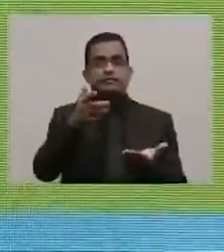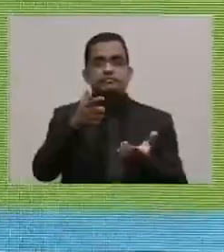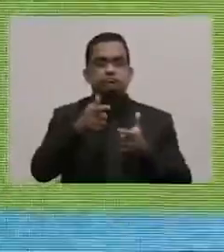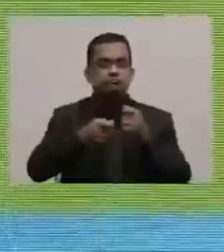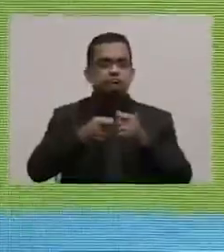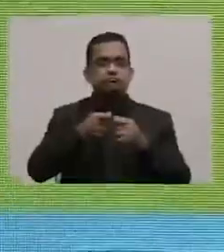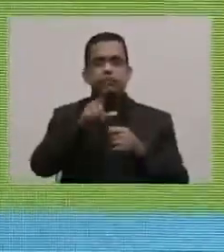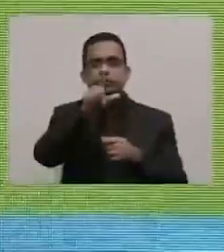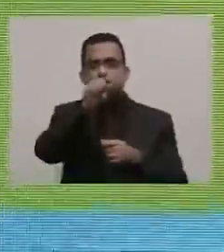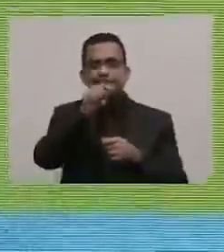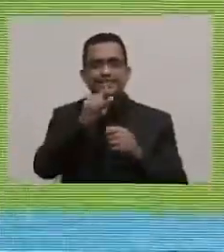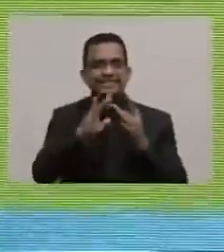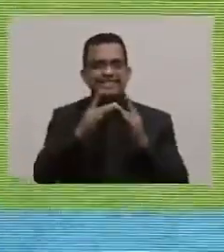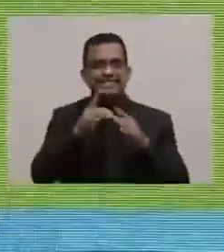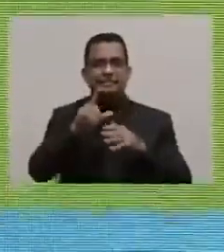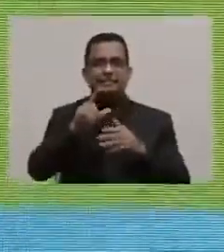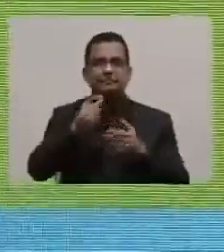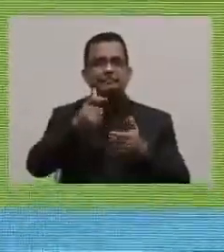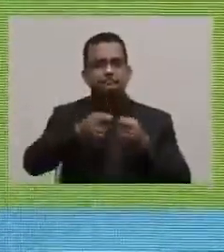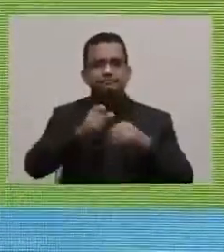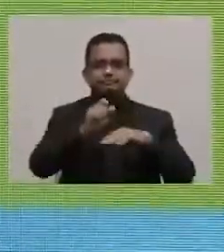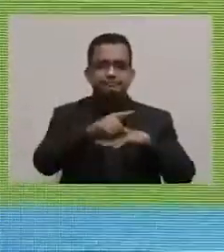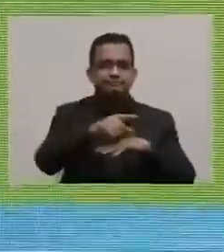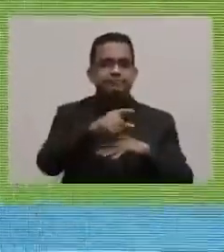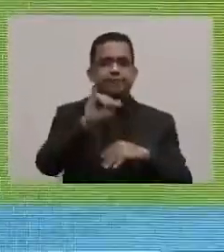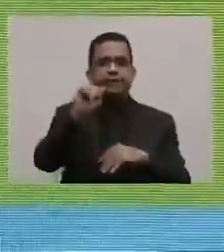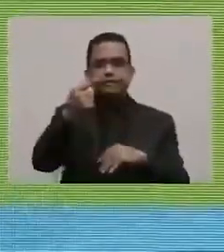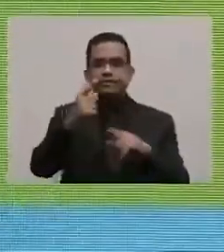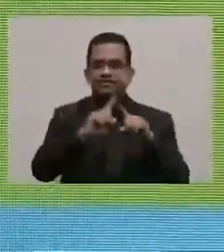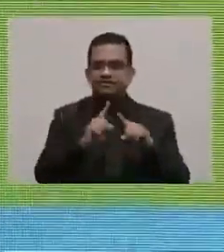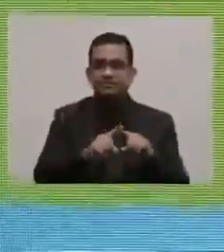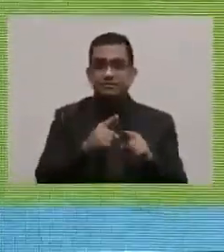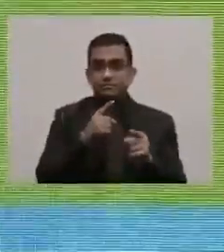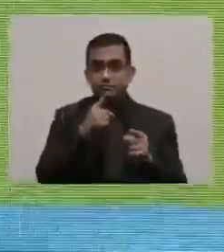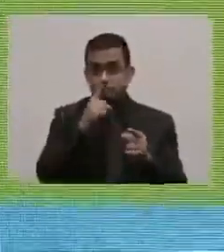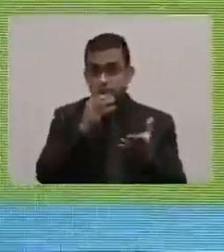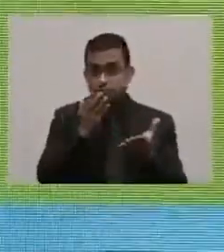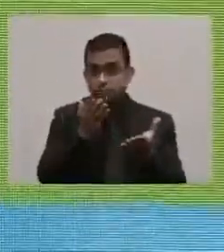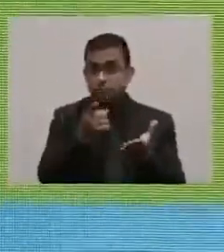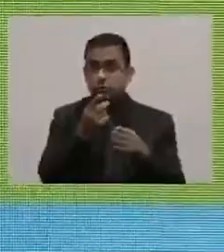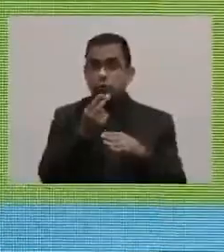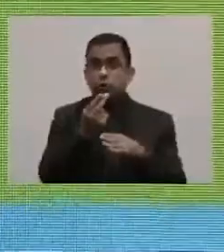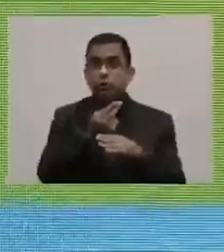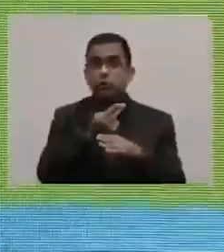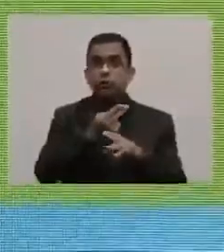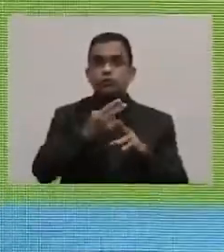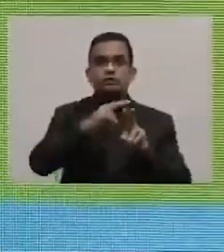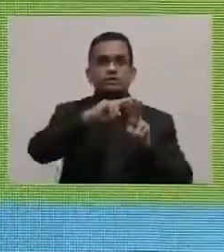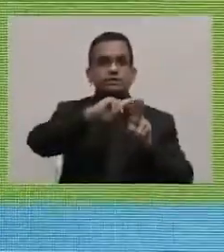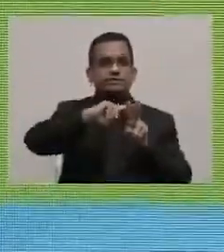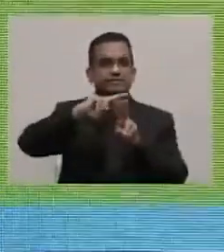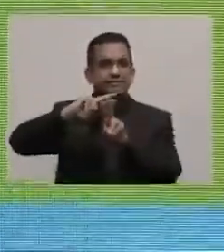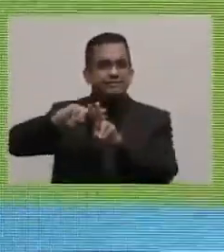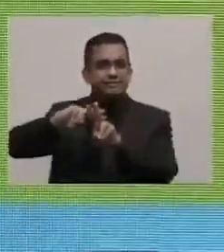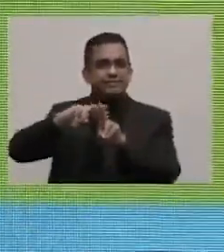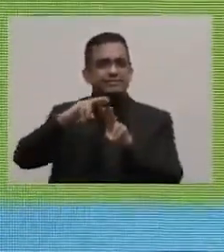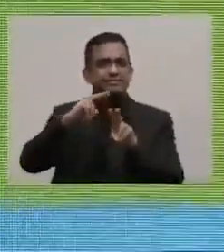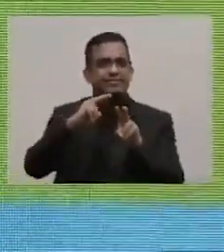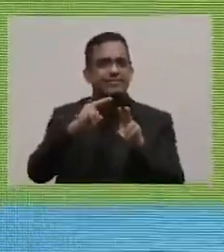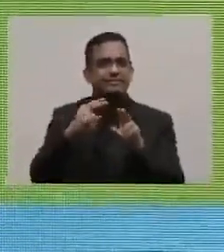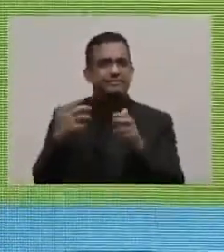si van a tuitear algo, ¿no?, o comunicar algo a través de sus redes sociales. Nos recomiendan que utilicemos las etiquetas o